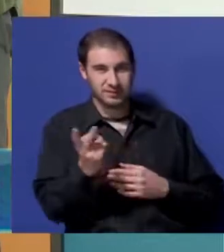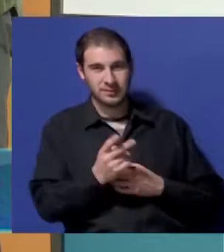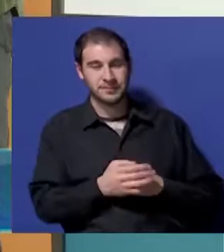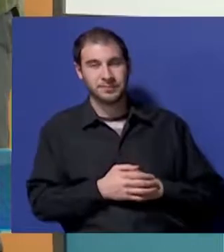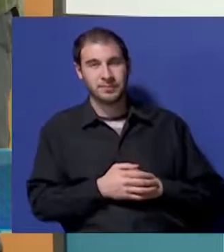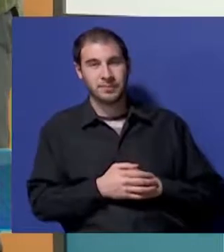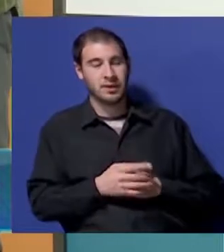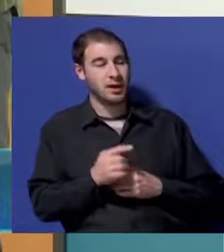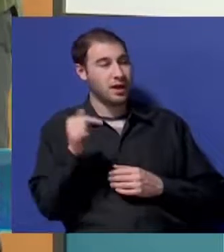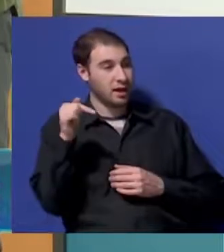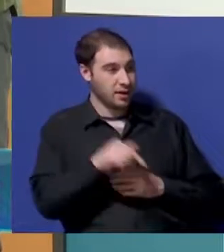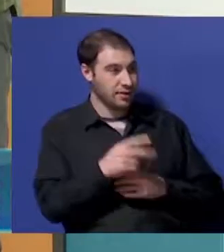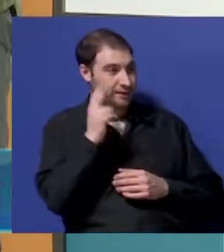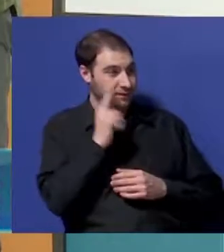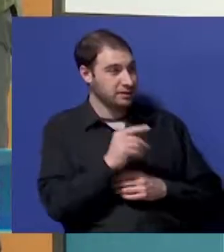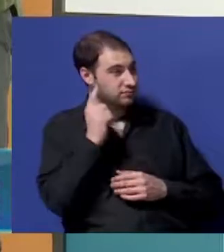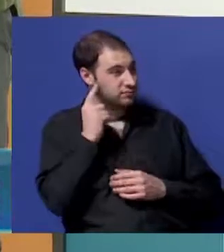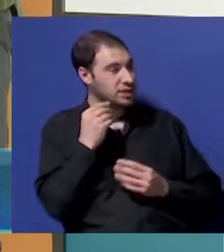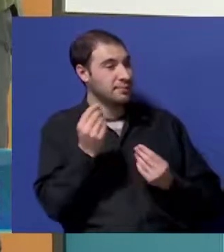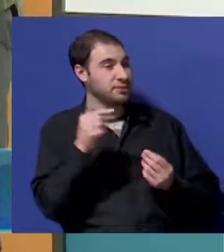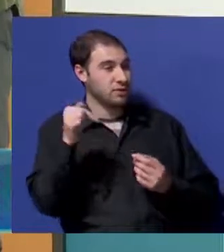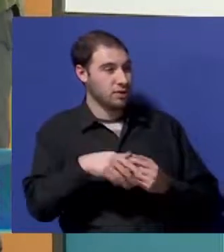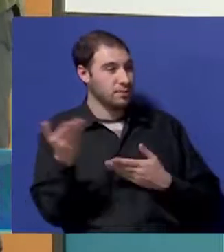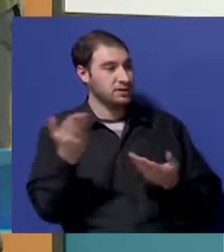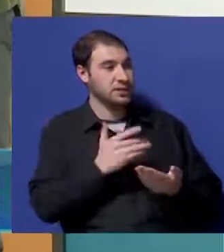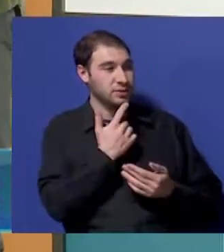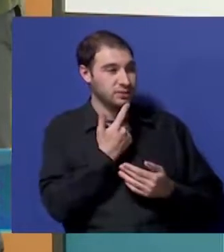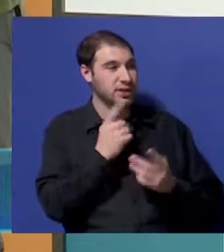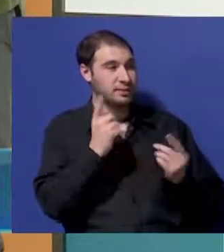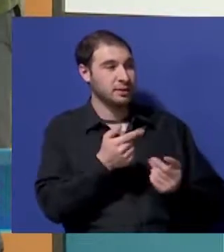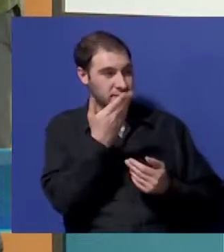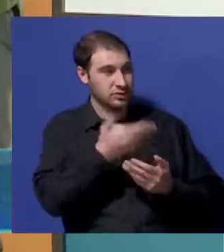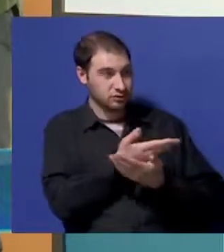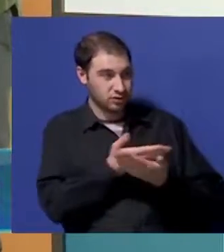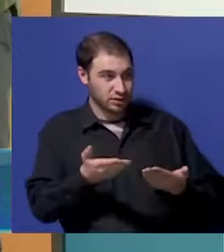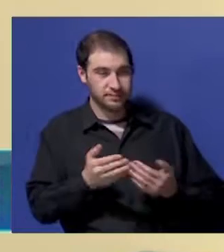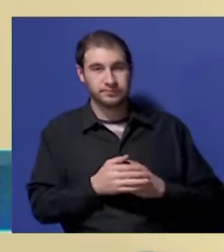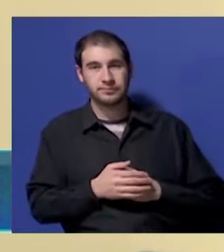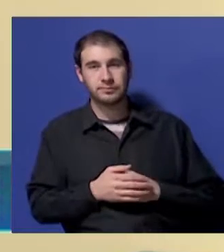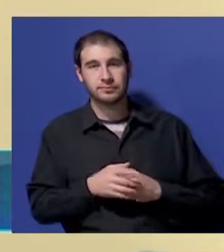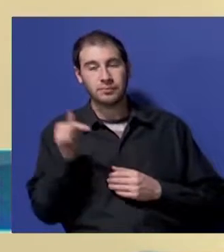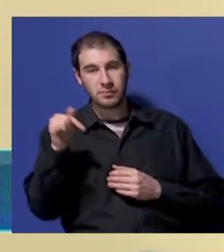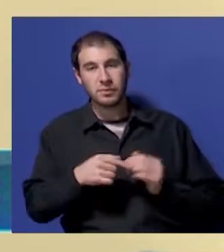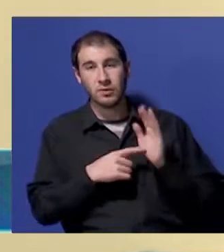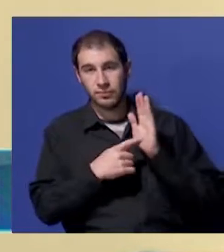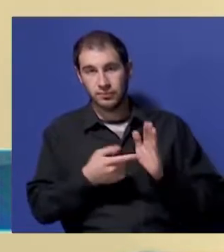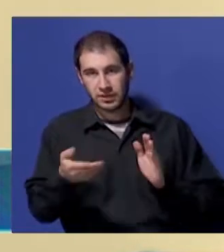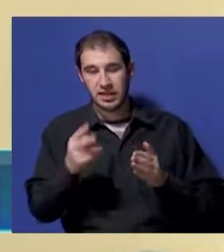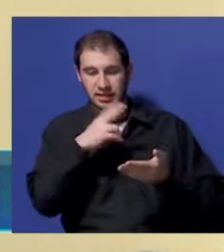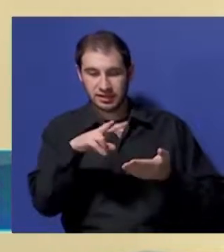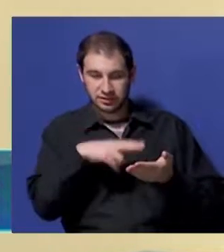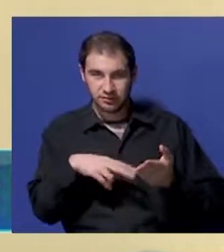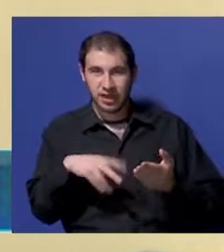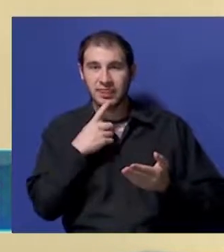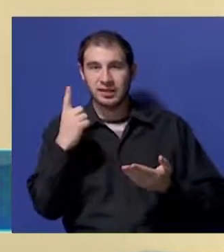favor. Te invito a ver y a escuchar lo que pasaba hoy, lo presenta Lucía Giriboni y también para todos los televidentes. ¿Cómo sí? Bueno, vamos a compartir justamente la lectura